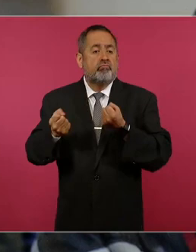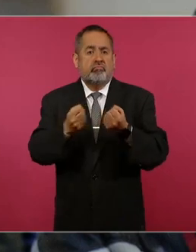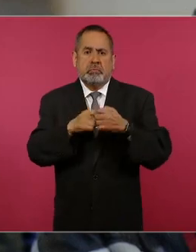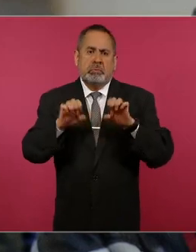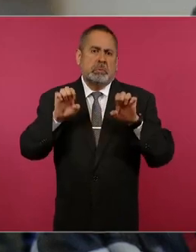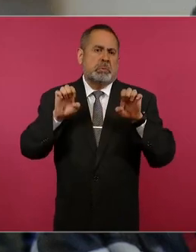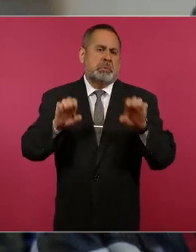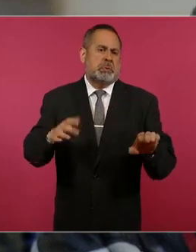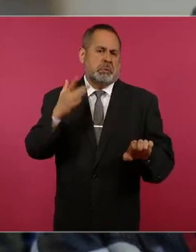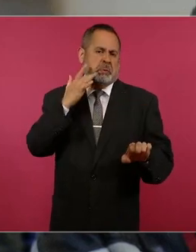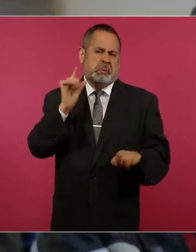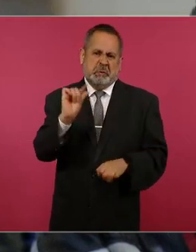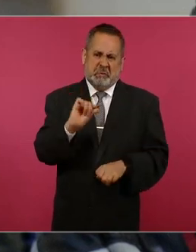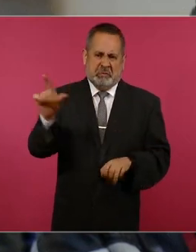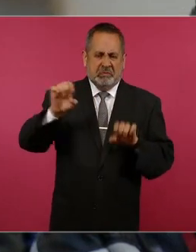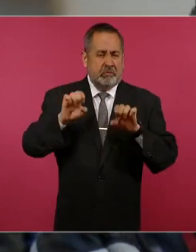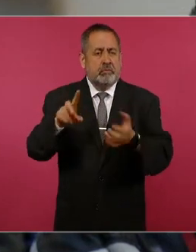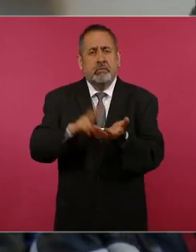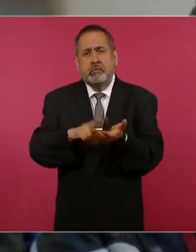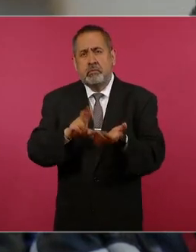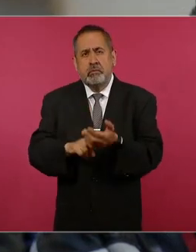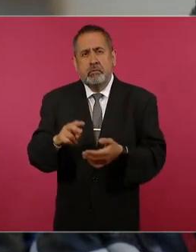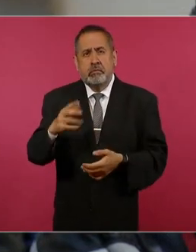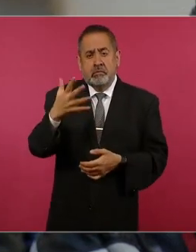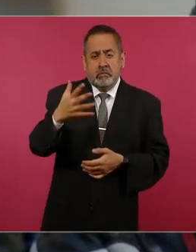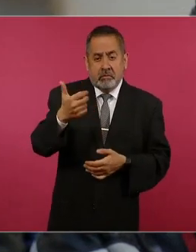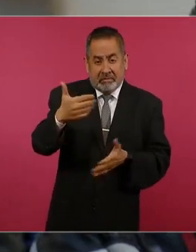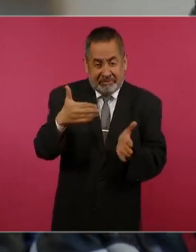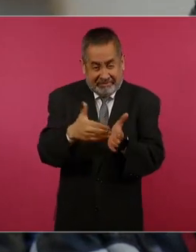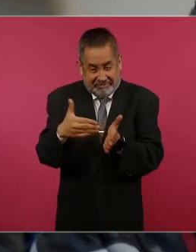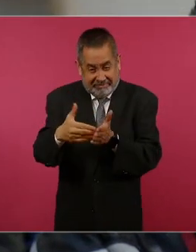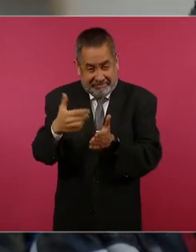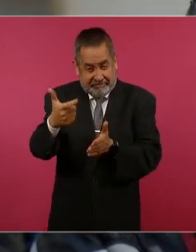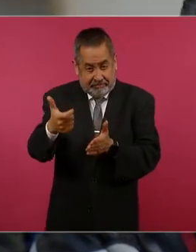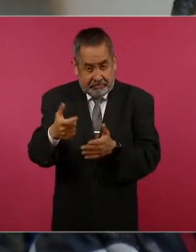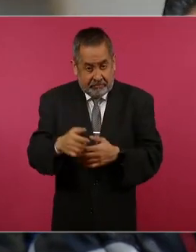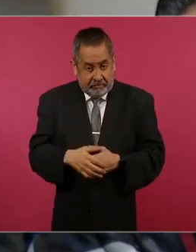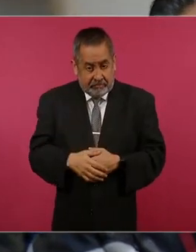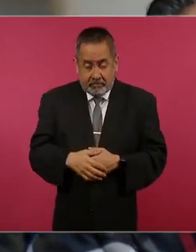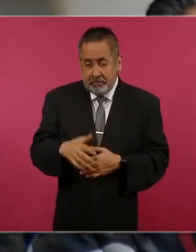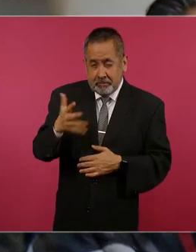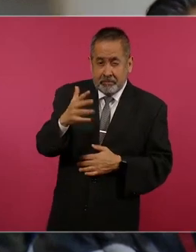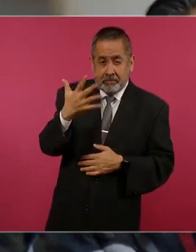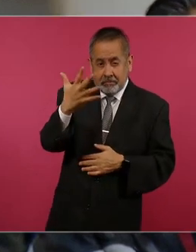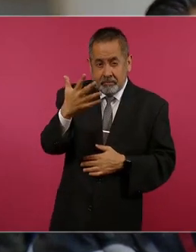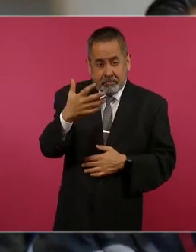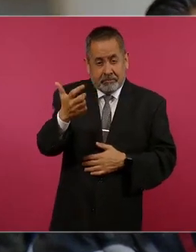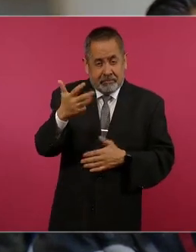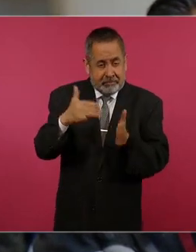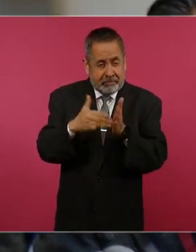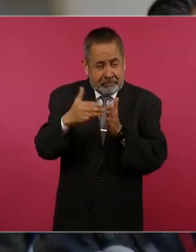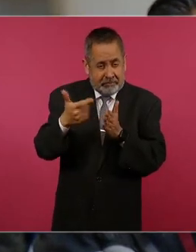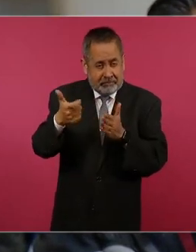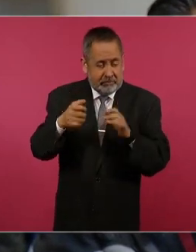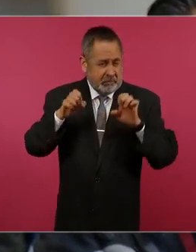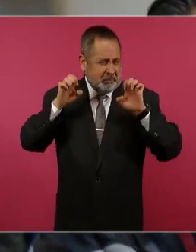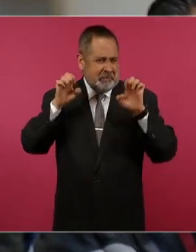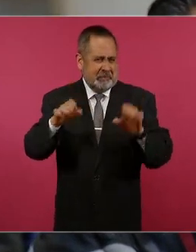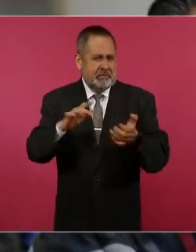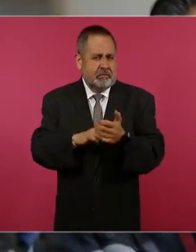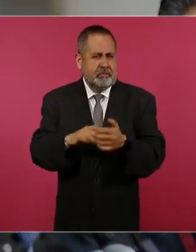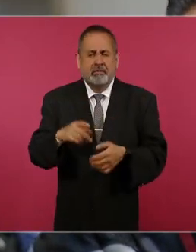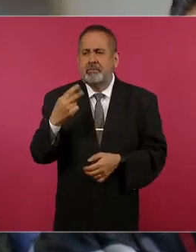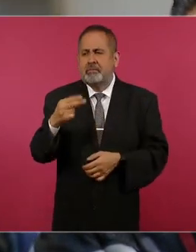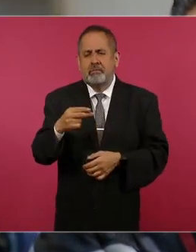lujo, de alta gama, valuada entre cinco y seis millones de pesos. ¿Cuánto? Entre cinco y seis millones de pesos, es